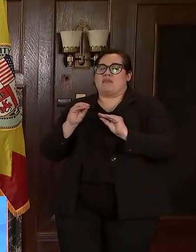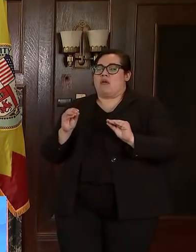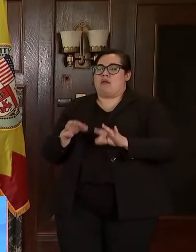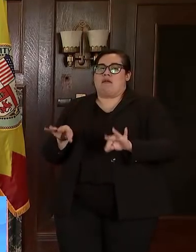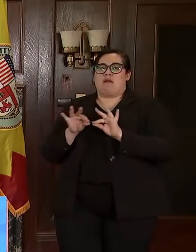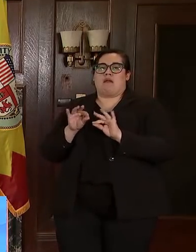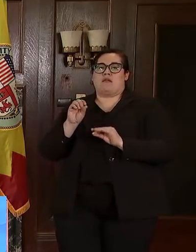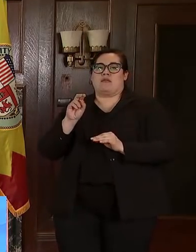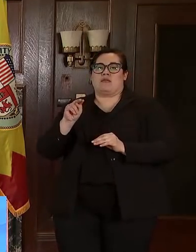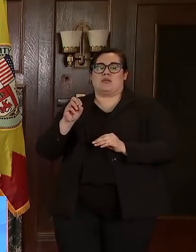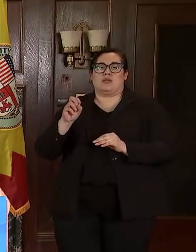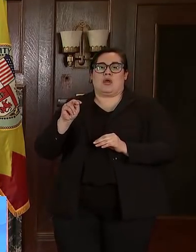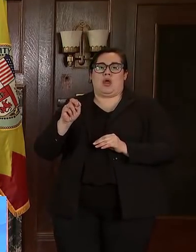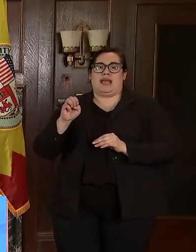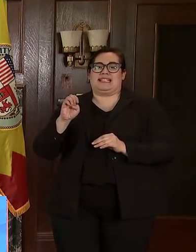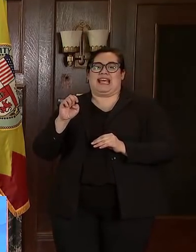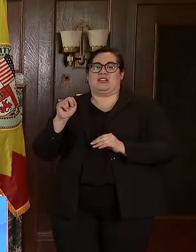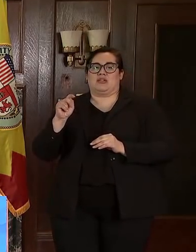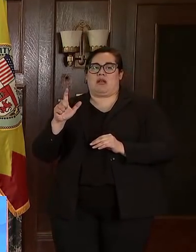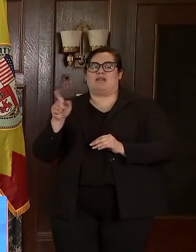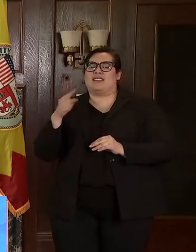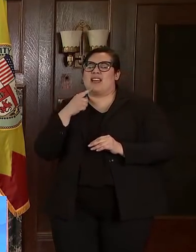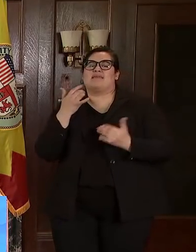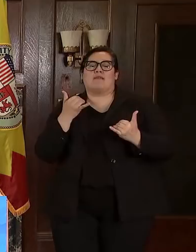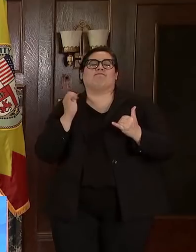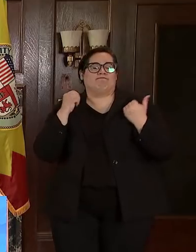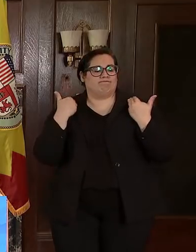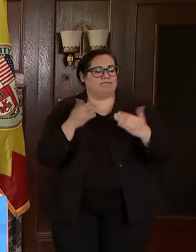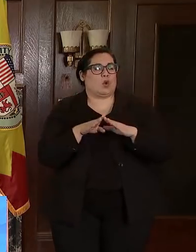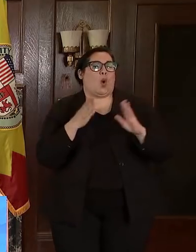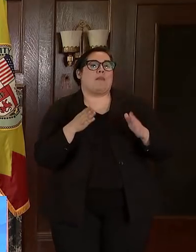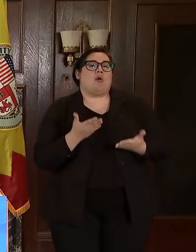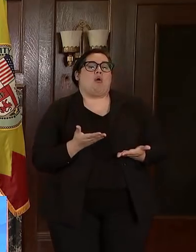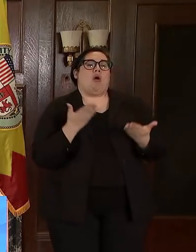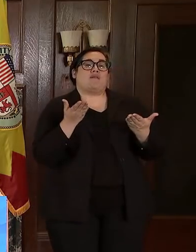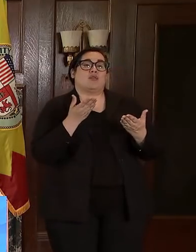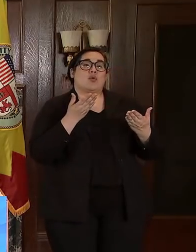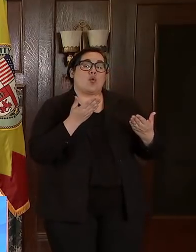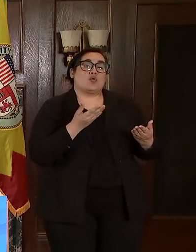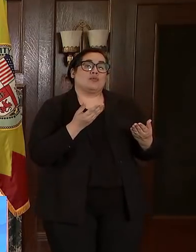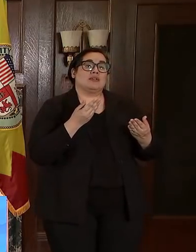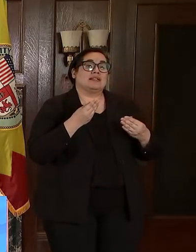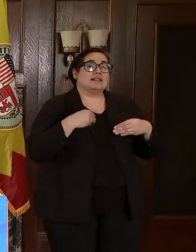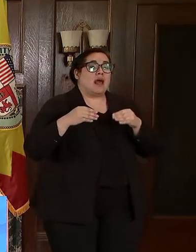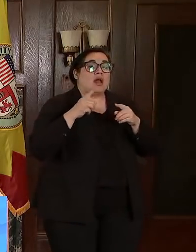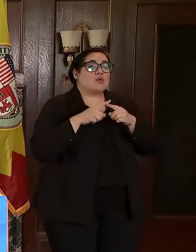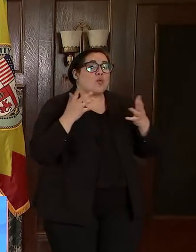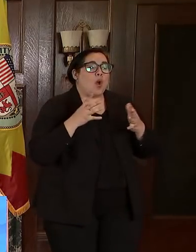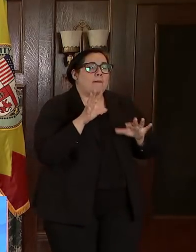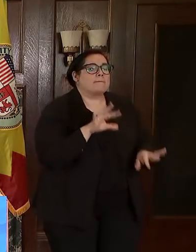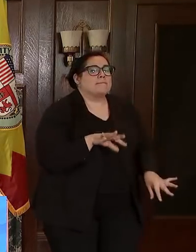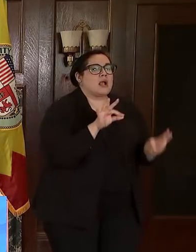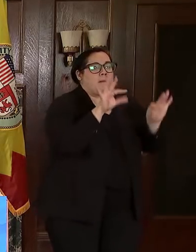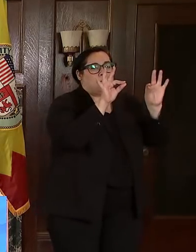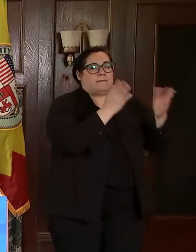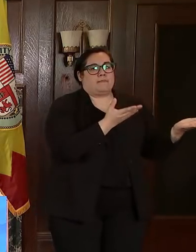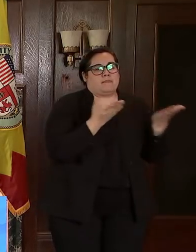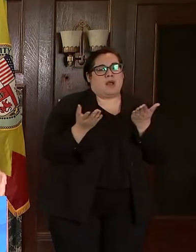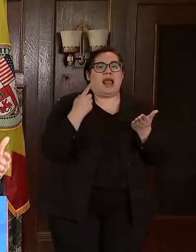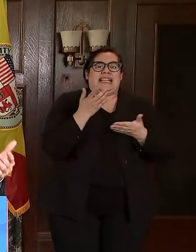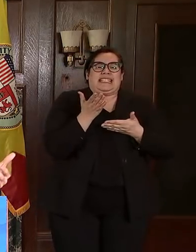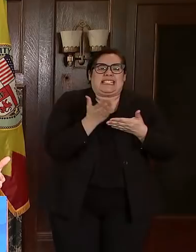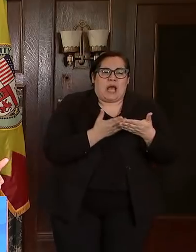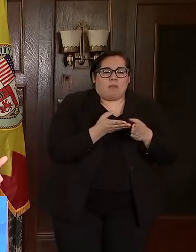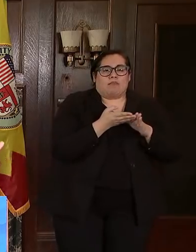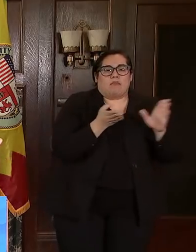esenciales, podrán abrir para ofrecer compras para llevar y ciertos espacios públicos